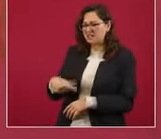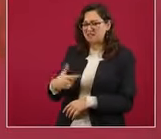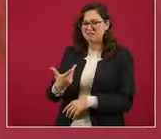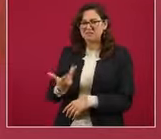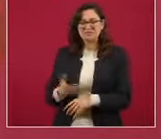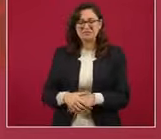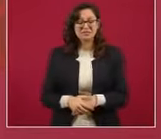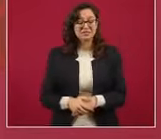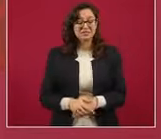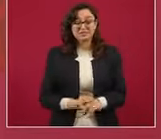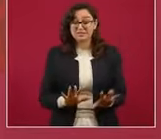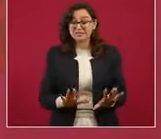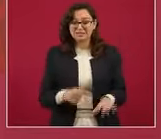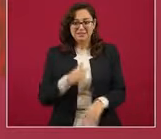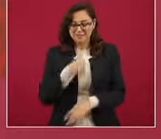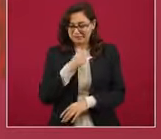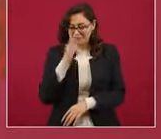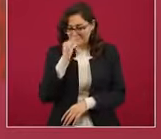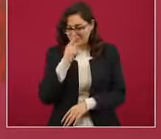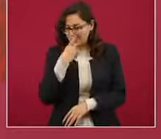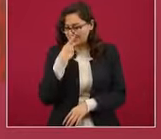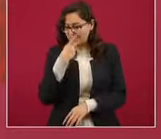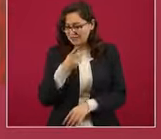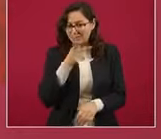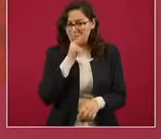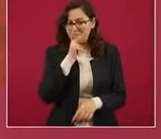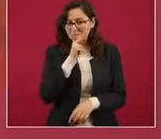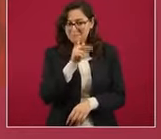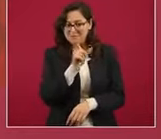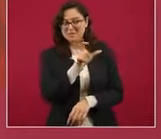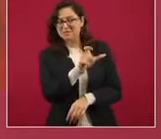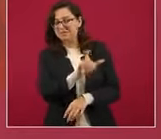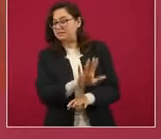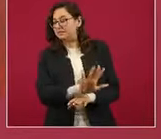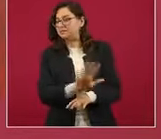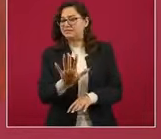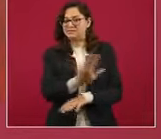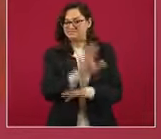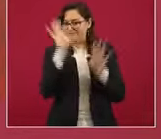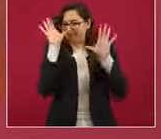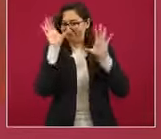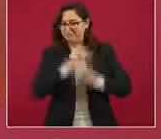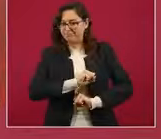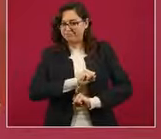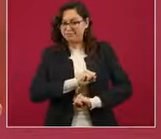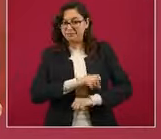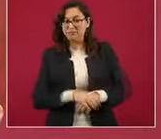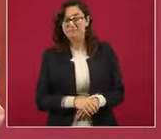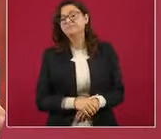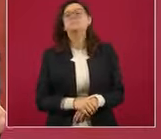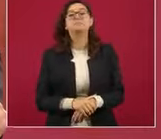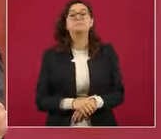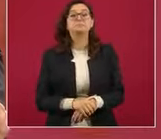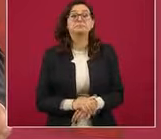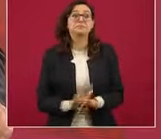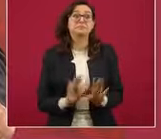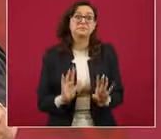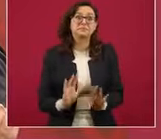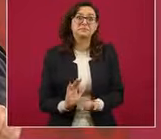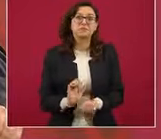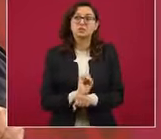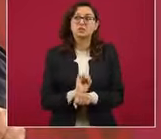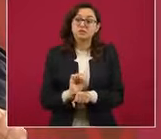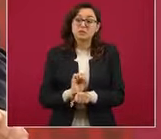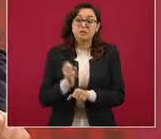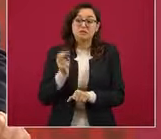no lo puedo ni siquiera yo repetir, ¿sí? O naco, por decirlo lo más